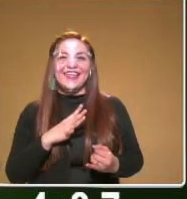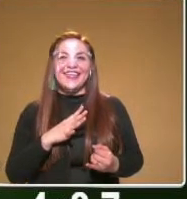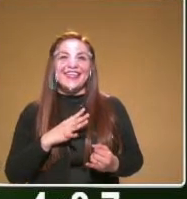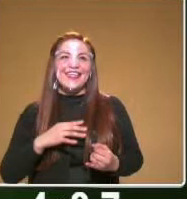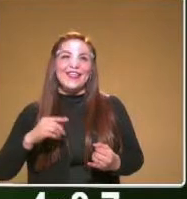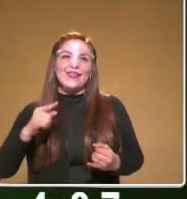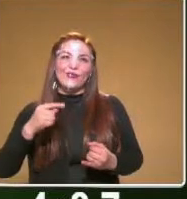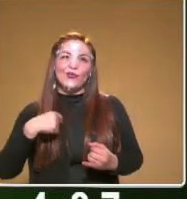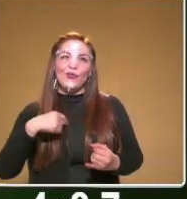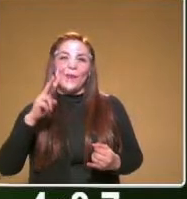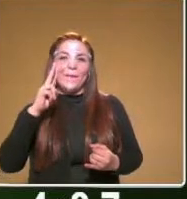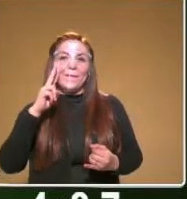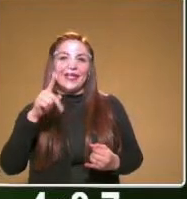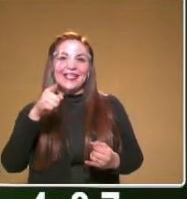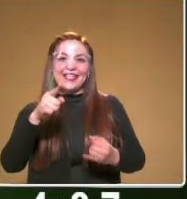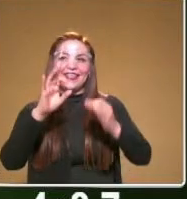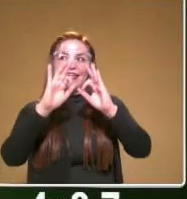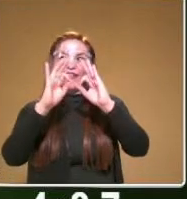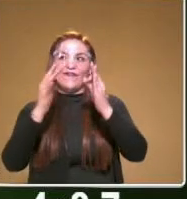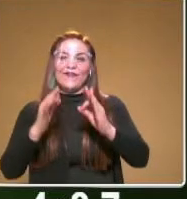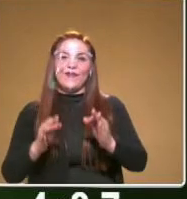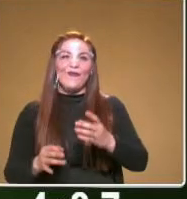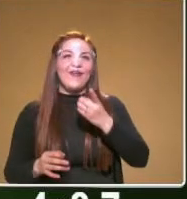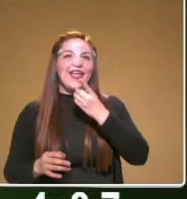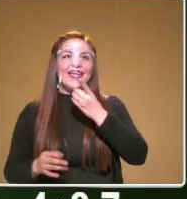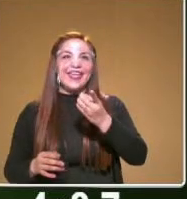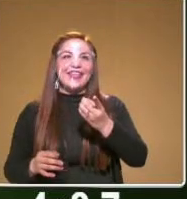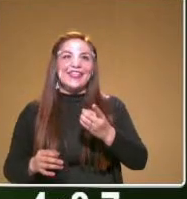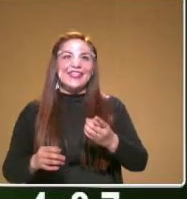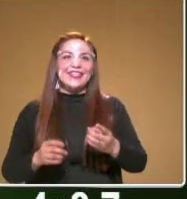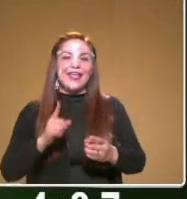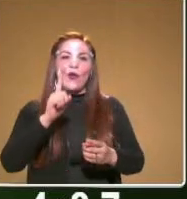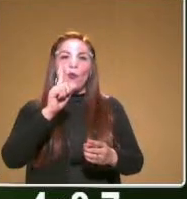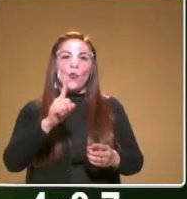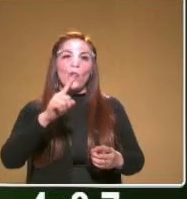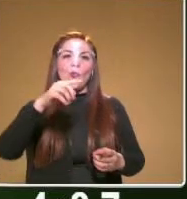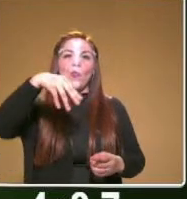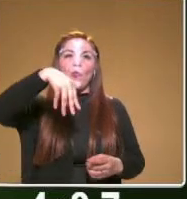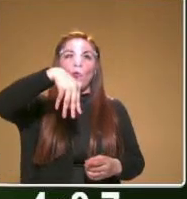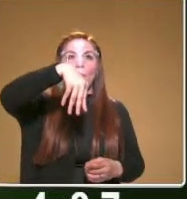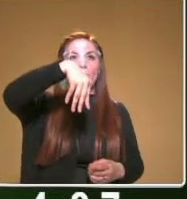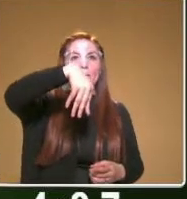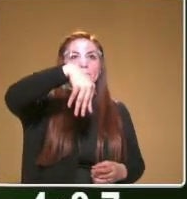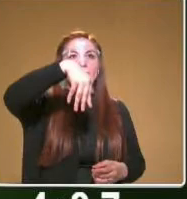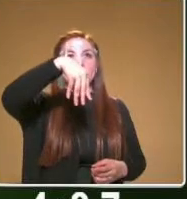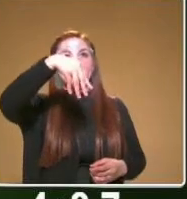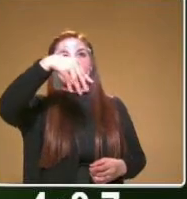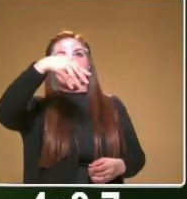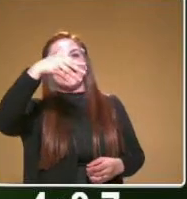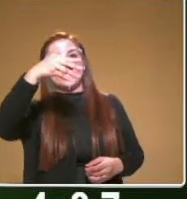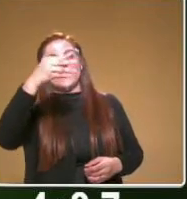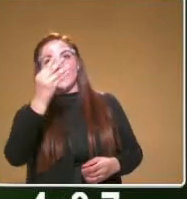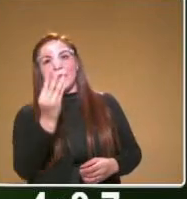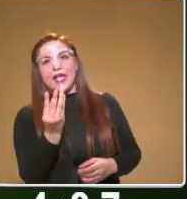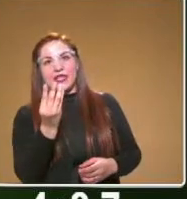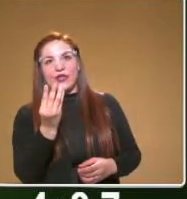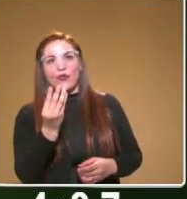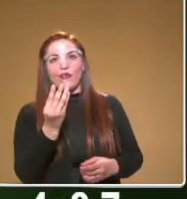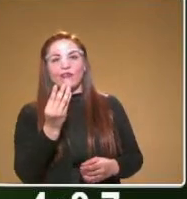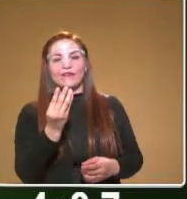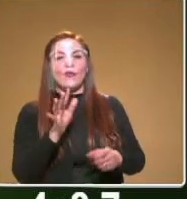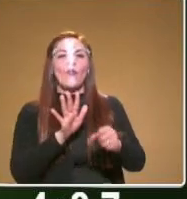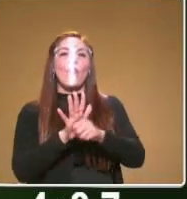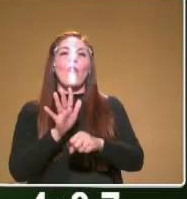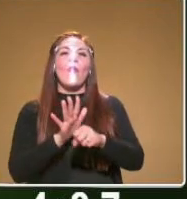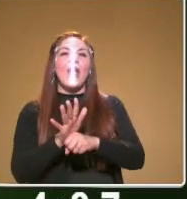posición tendría la figura si se da un medio de giro? Y ya nos cambió la imagen, maestra. Sí, ese